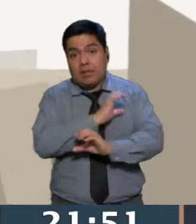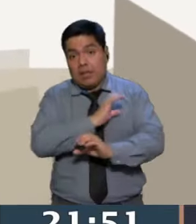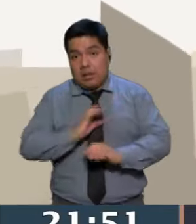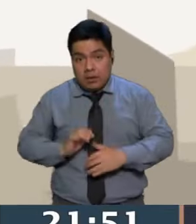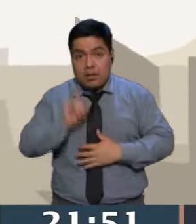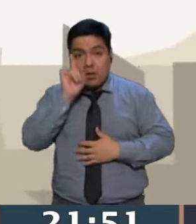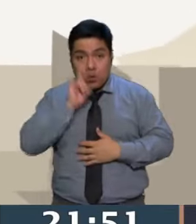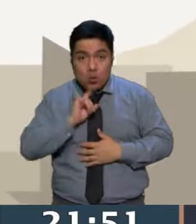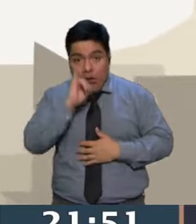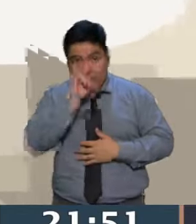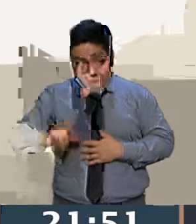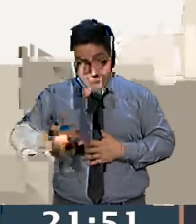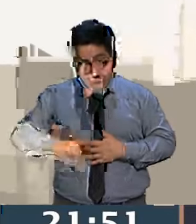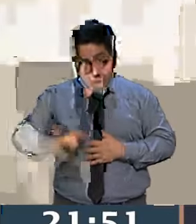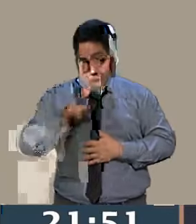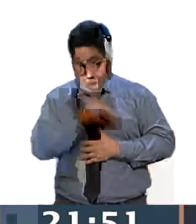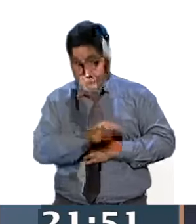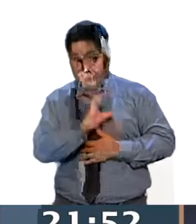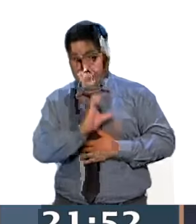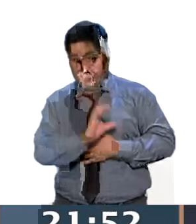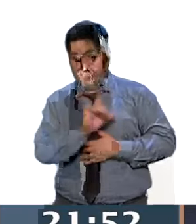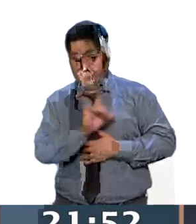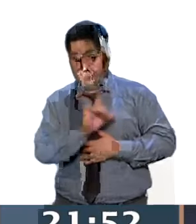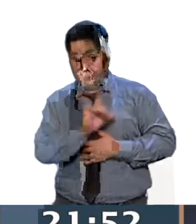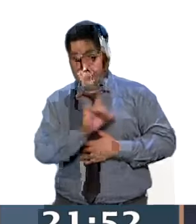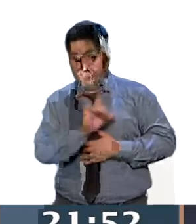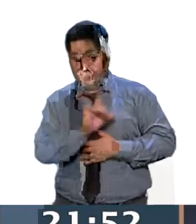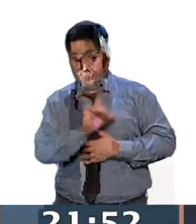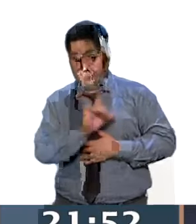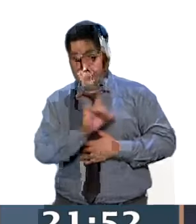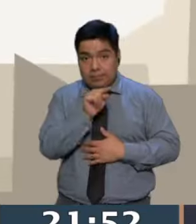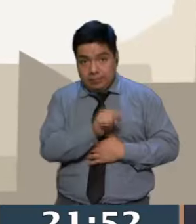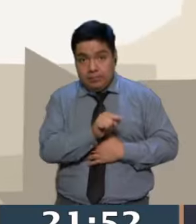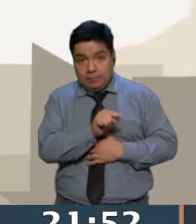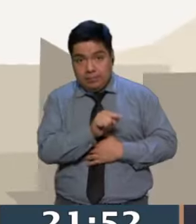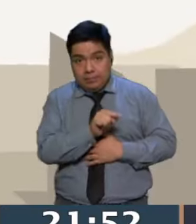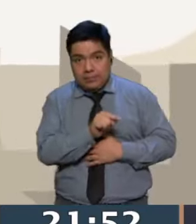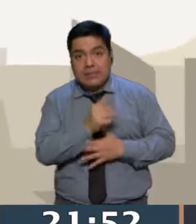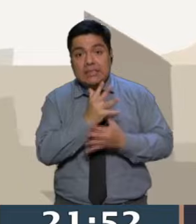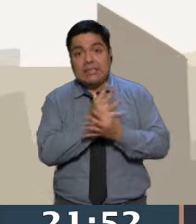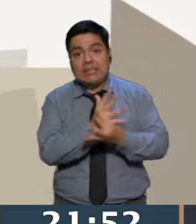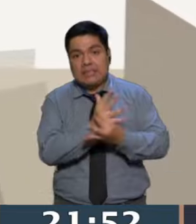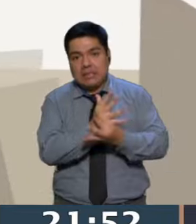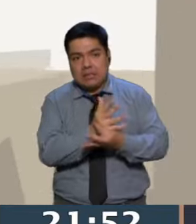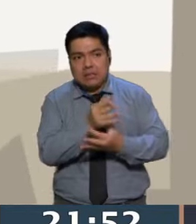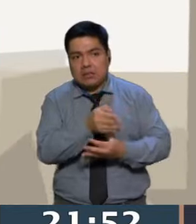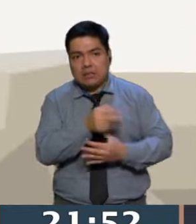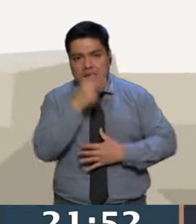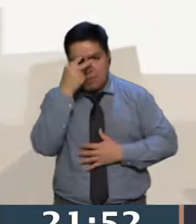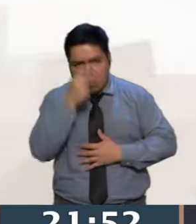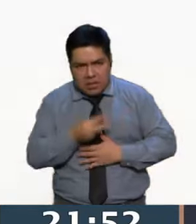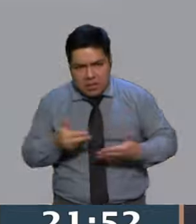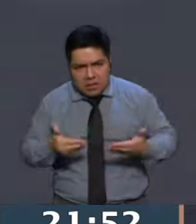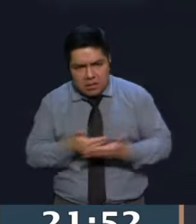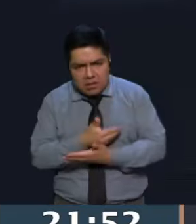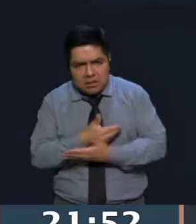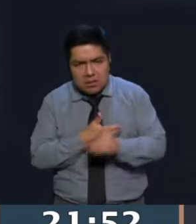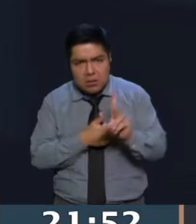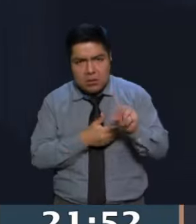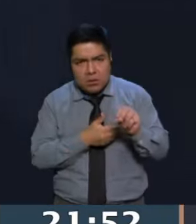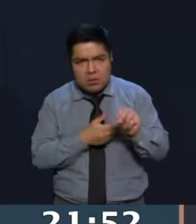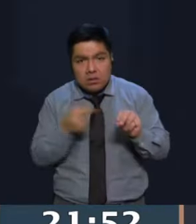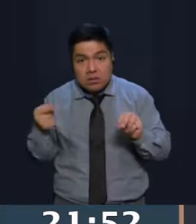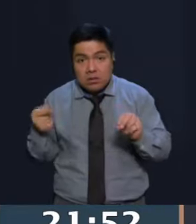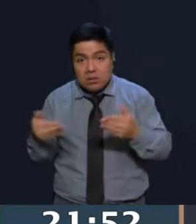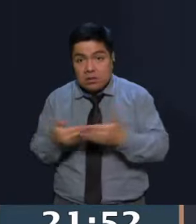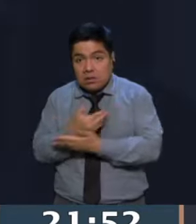la candidata a la jefa de gobierno, a la jefatura de gobierno de la Ciudad de México, Carla Brugada, no es mexicana.